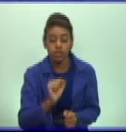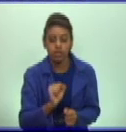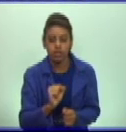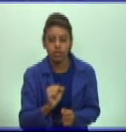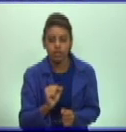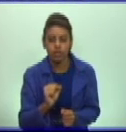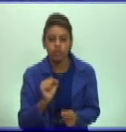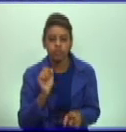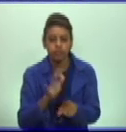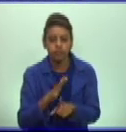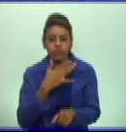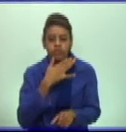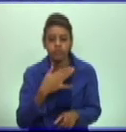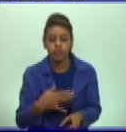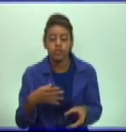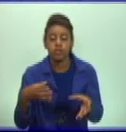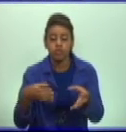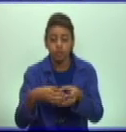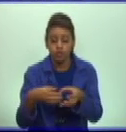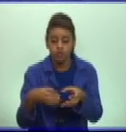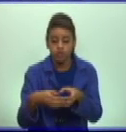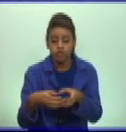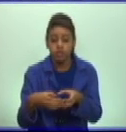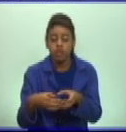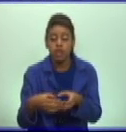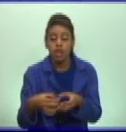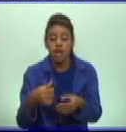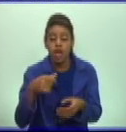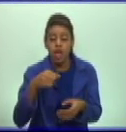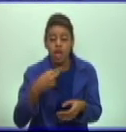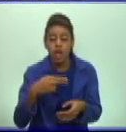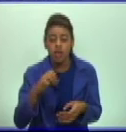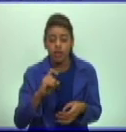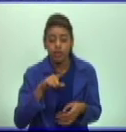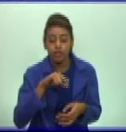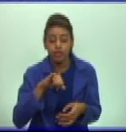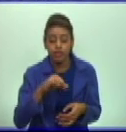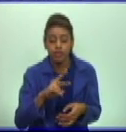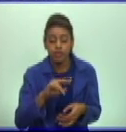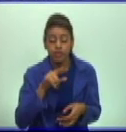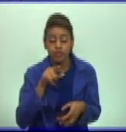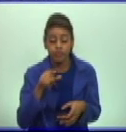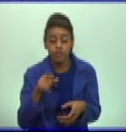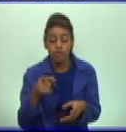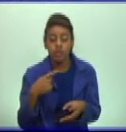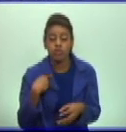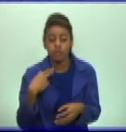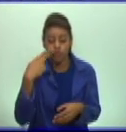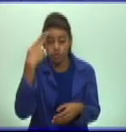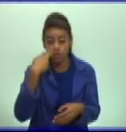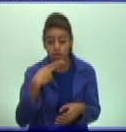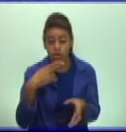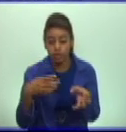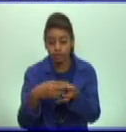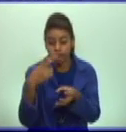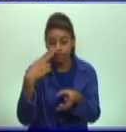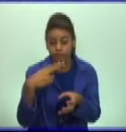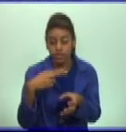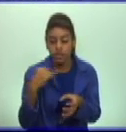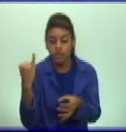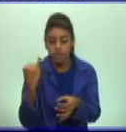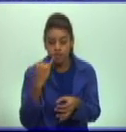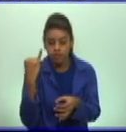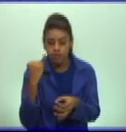contingente Henry Reef, quien ha dado muestra fehaciente de lo que es la solidaridad y el internacionalismo